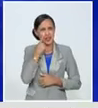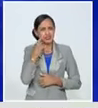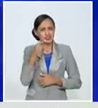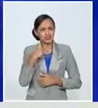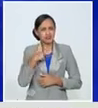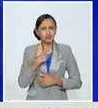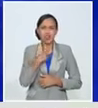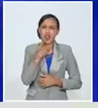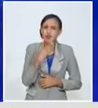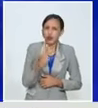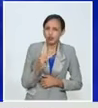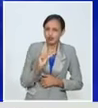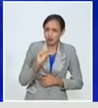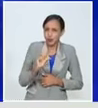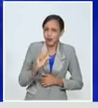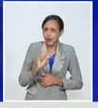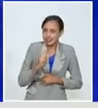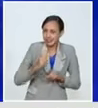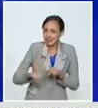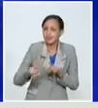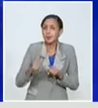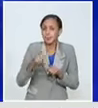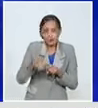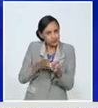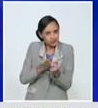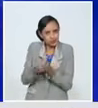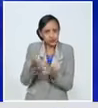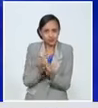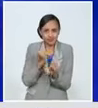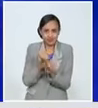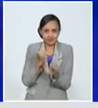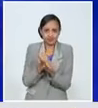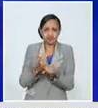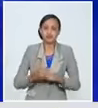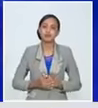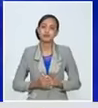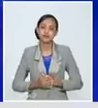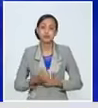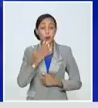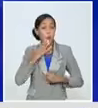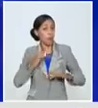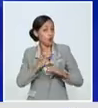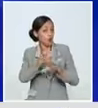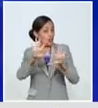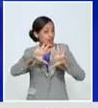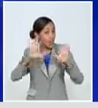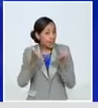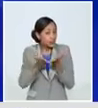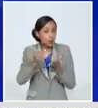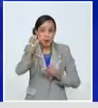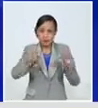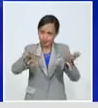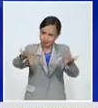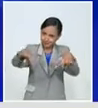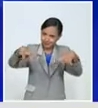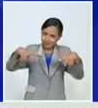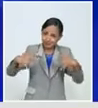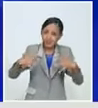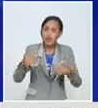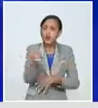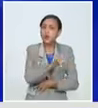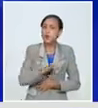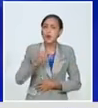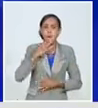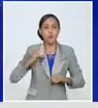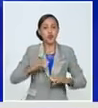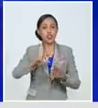pero en la pelea diaria. Buenos días, Pepe, buenos días a todos los que nos acompañan, a la intérprete de